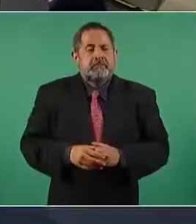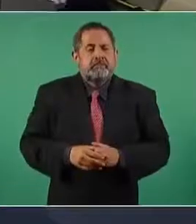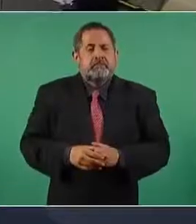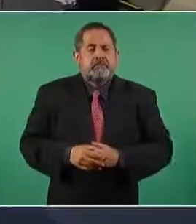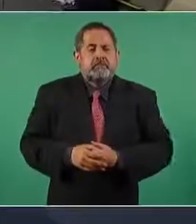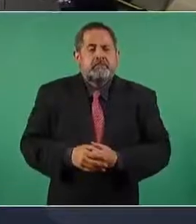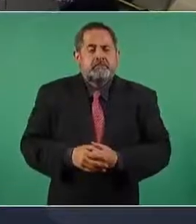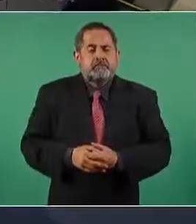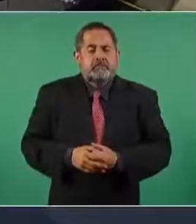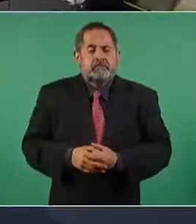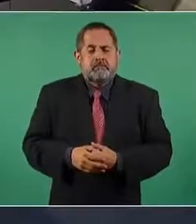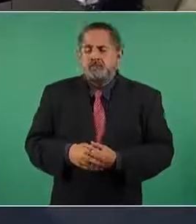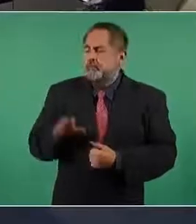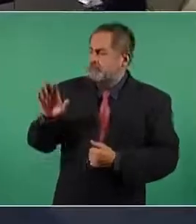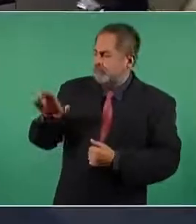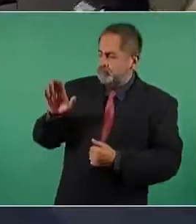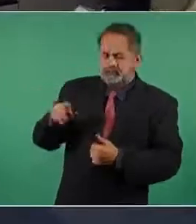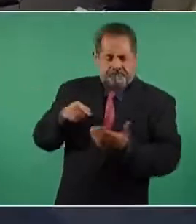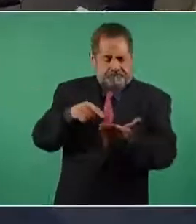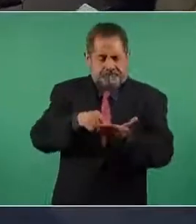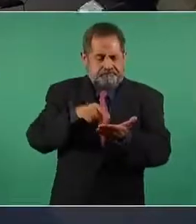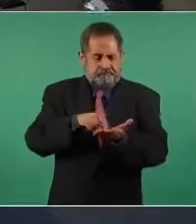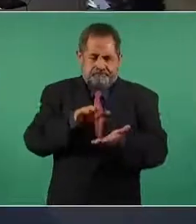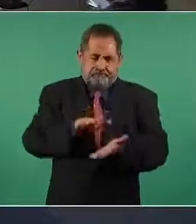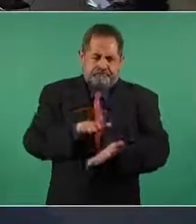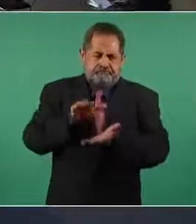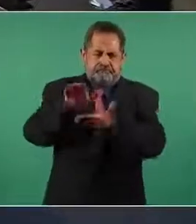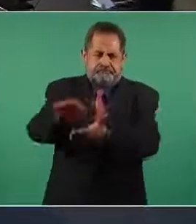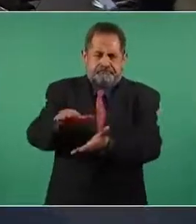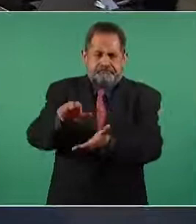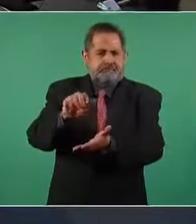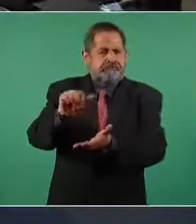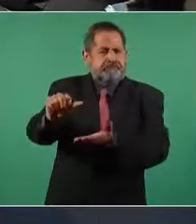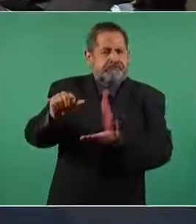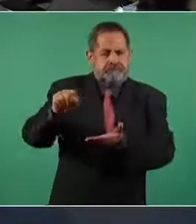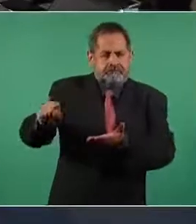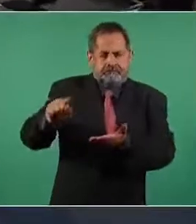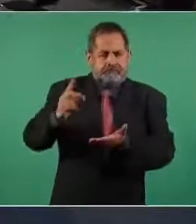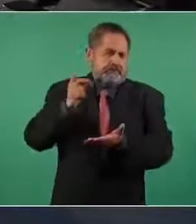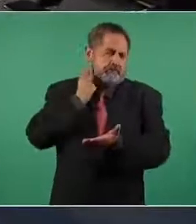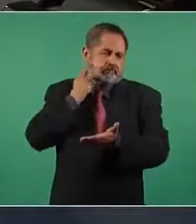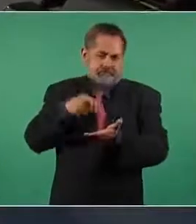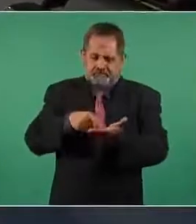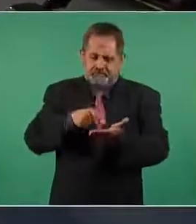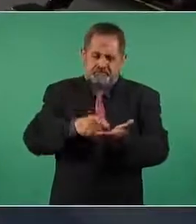profesional el documento que se entregó,